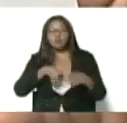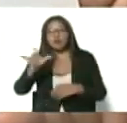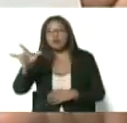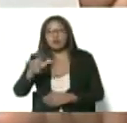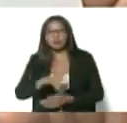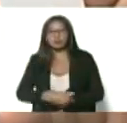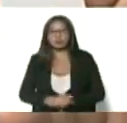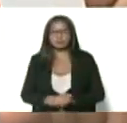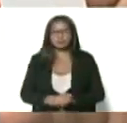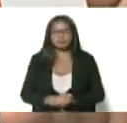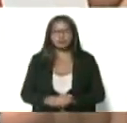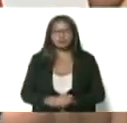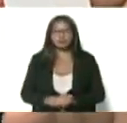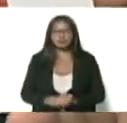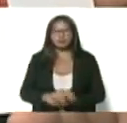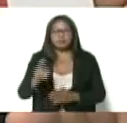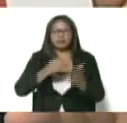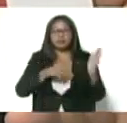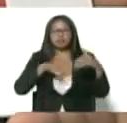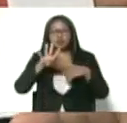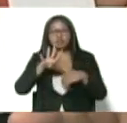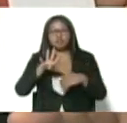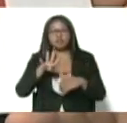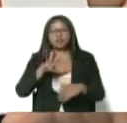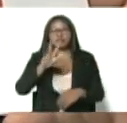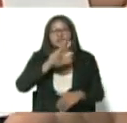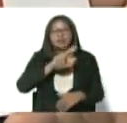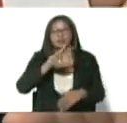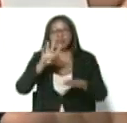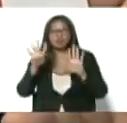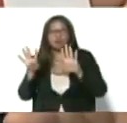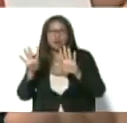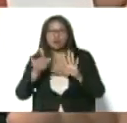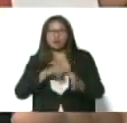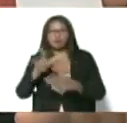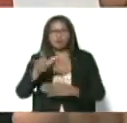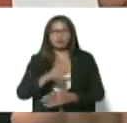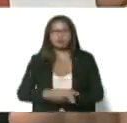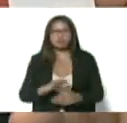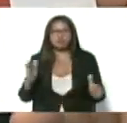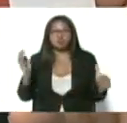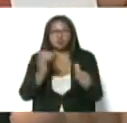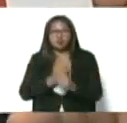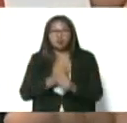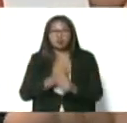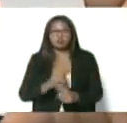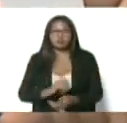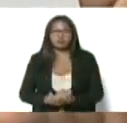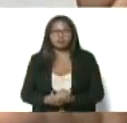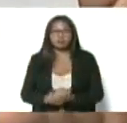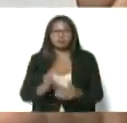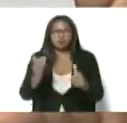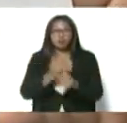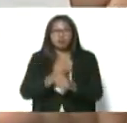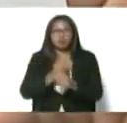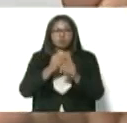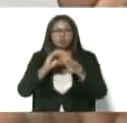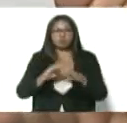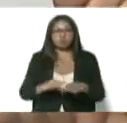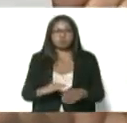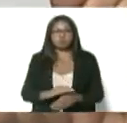2014 29 ahora naves interceptadas y neutralizadas de distintas